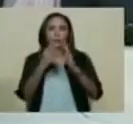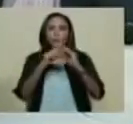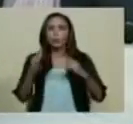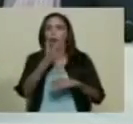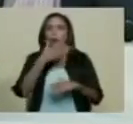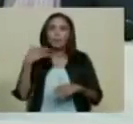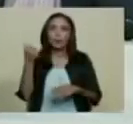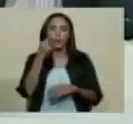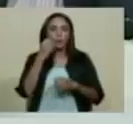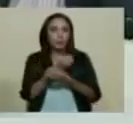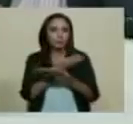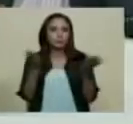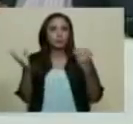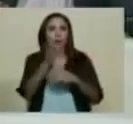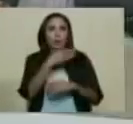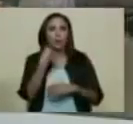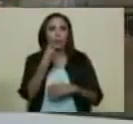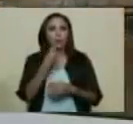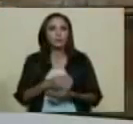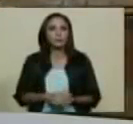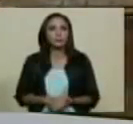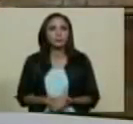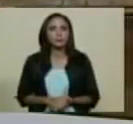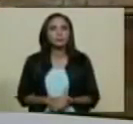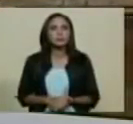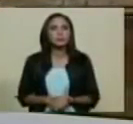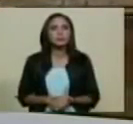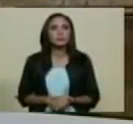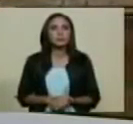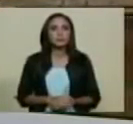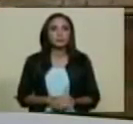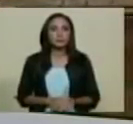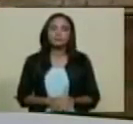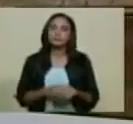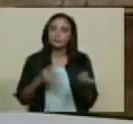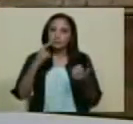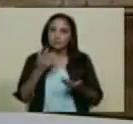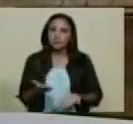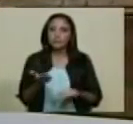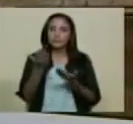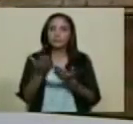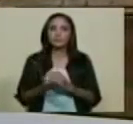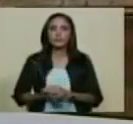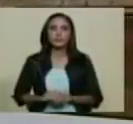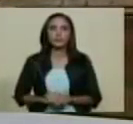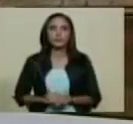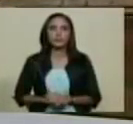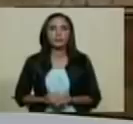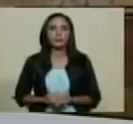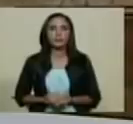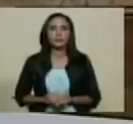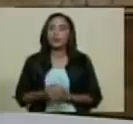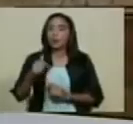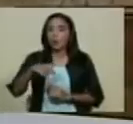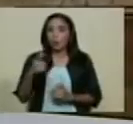muchachos. Bueno, continuamos en este programa. Quiero también decir que el día de hoy